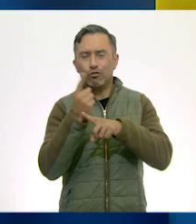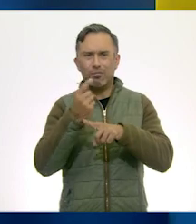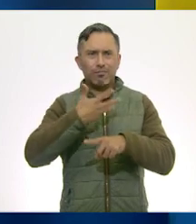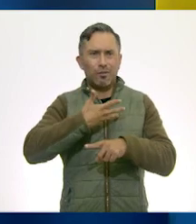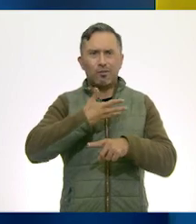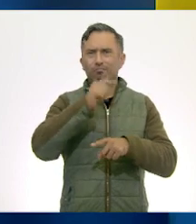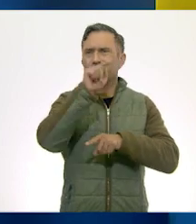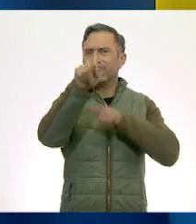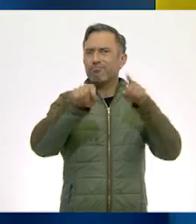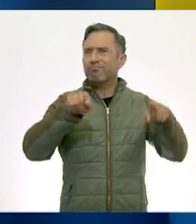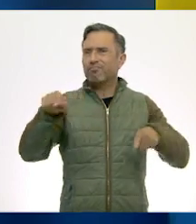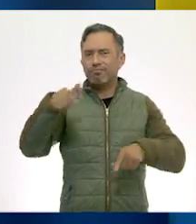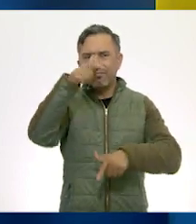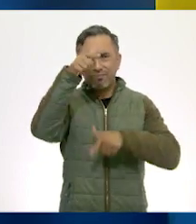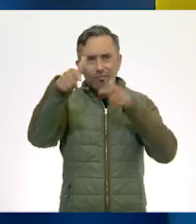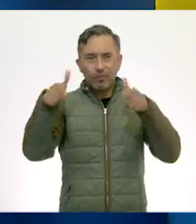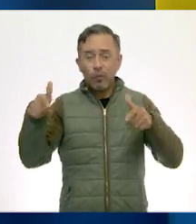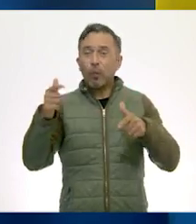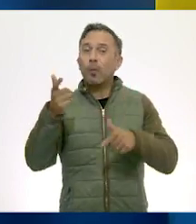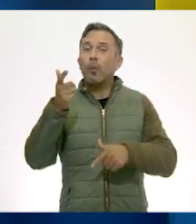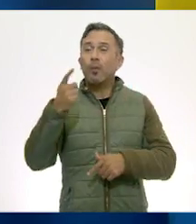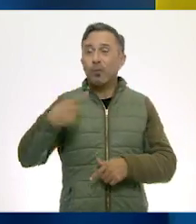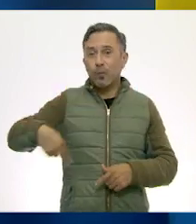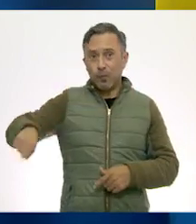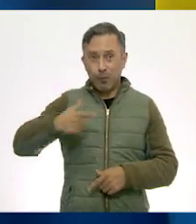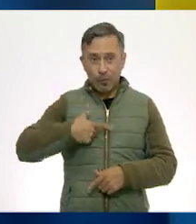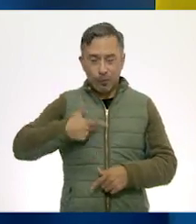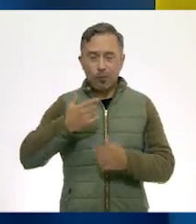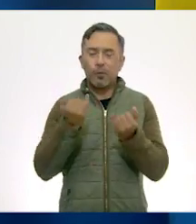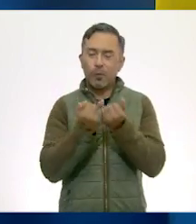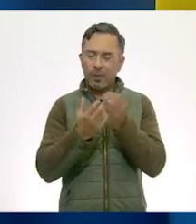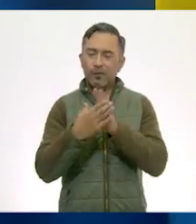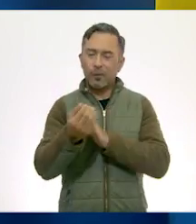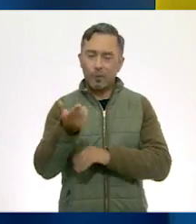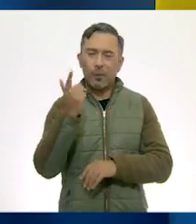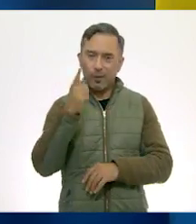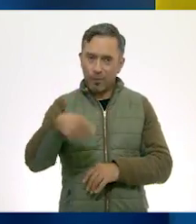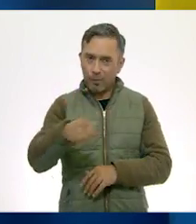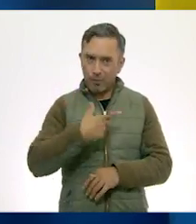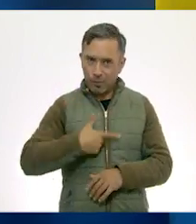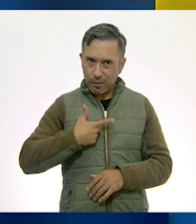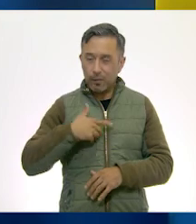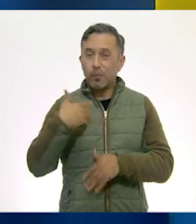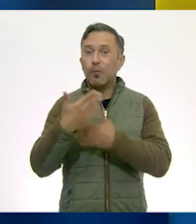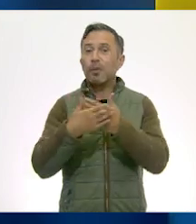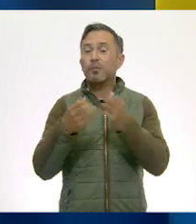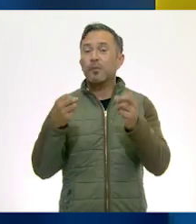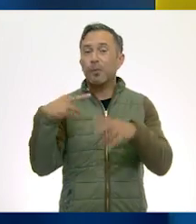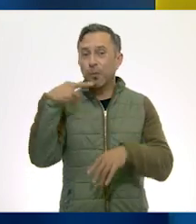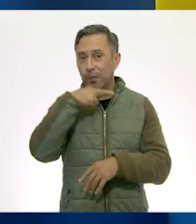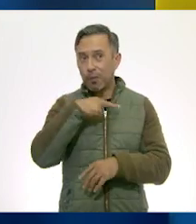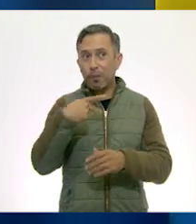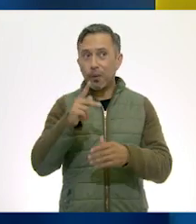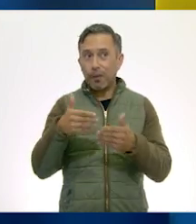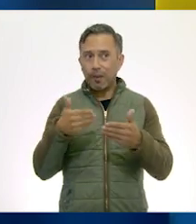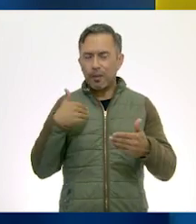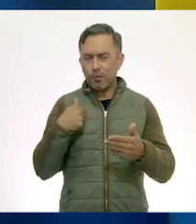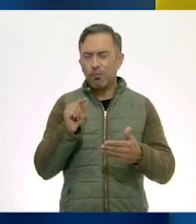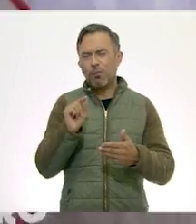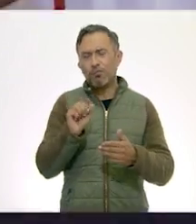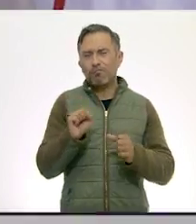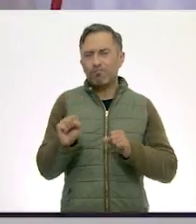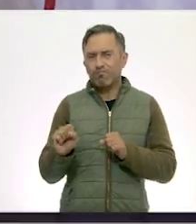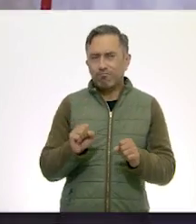gustado tanto como a nosotros. Hasta la próxima. Pero antes, vamos a movernos un